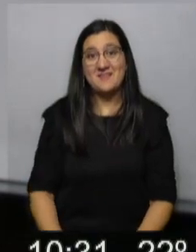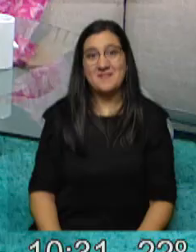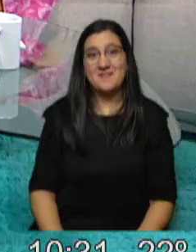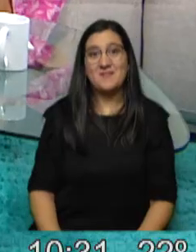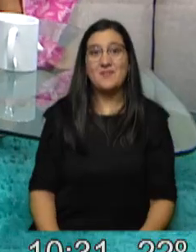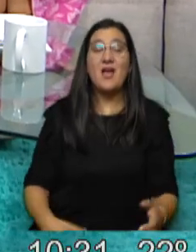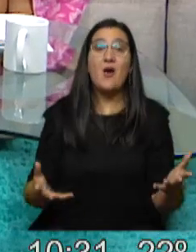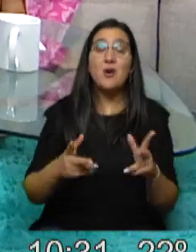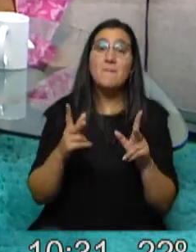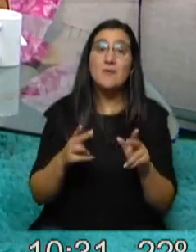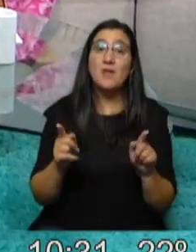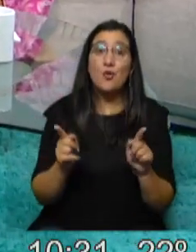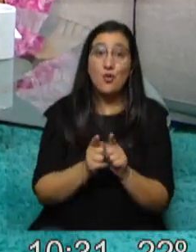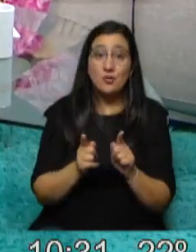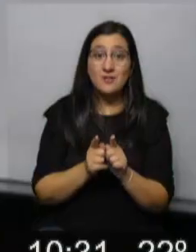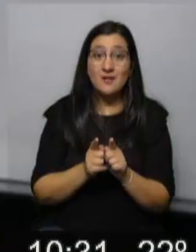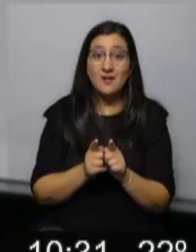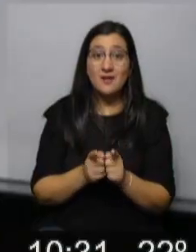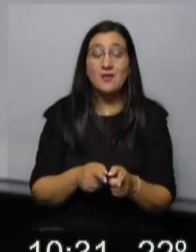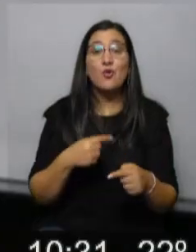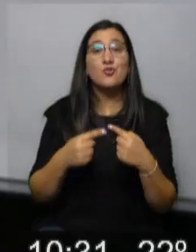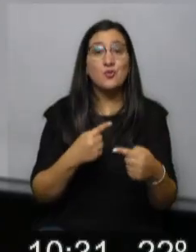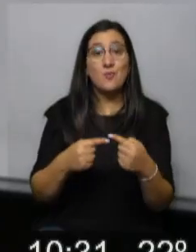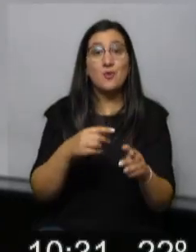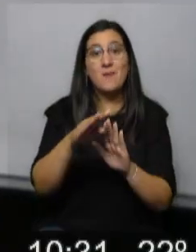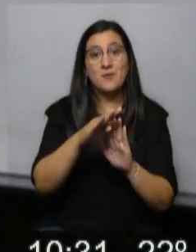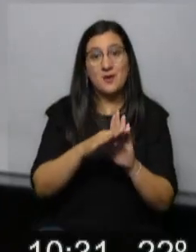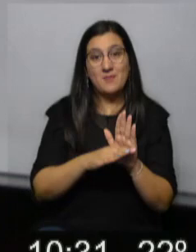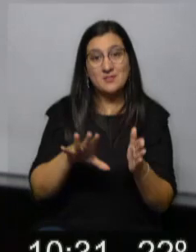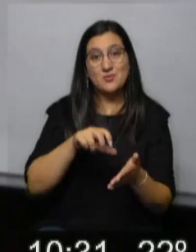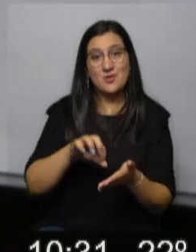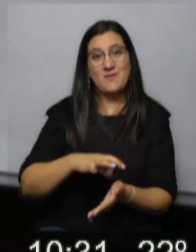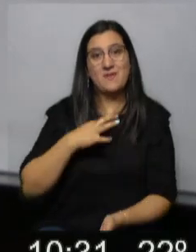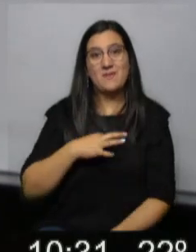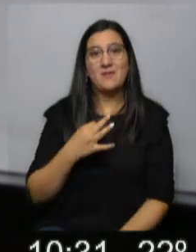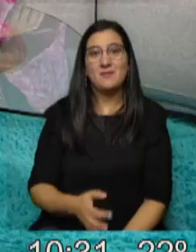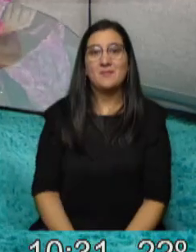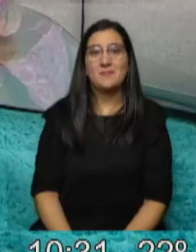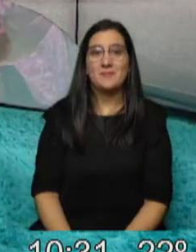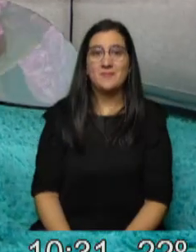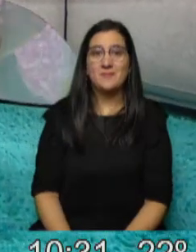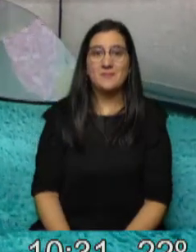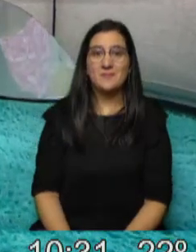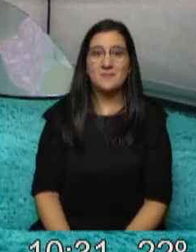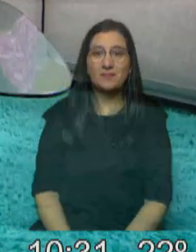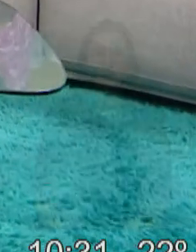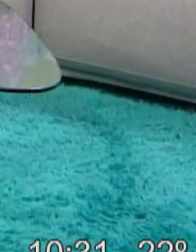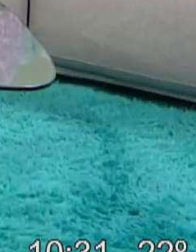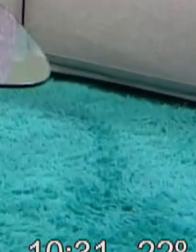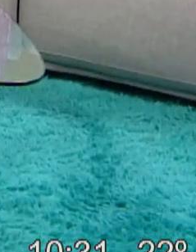No, vamos a una pequeña pausa y ya seguimos porque todavía tenemos más Ciudad Viva para vos.